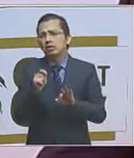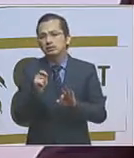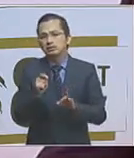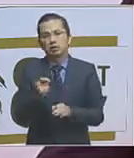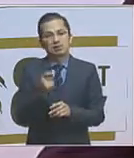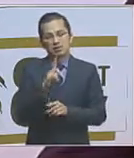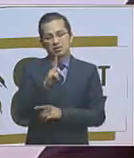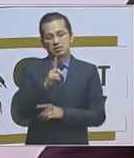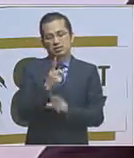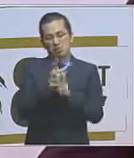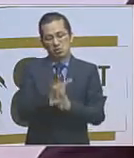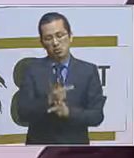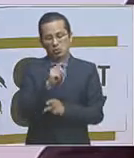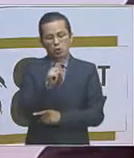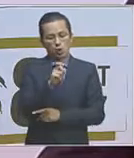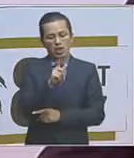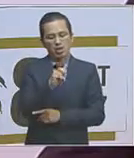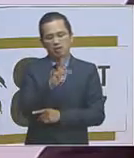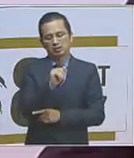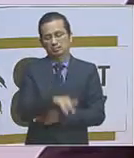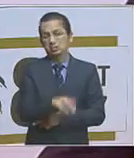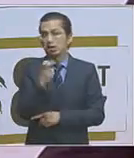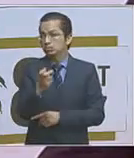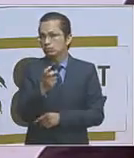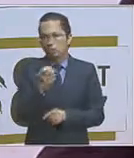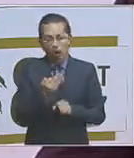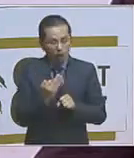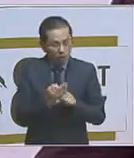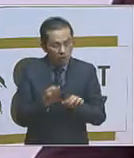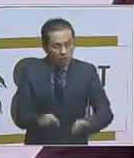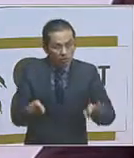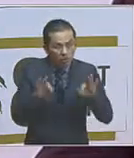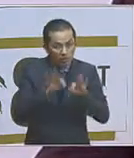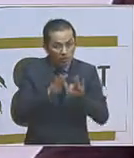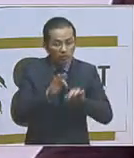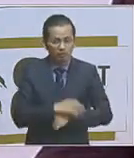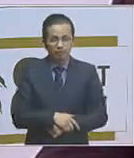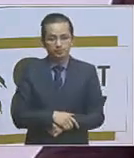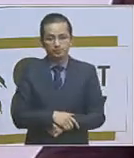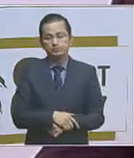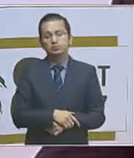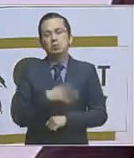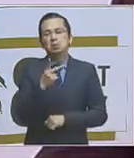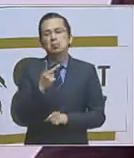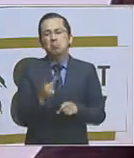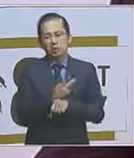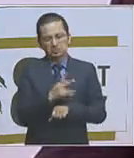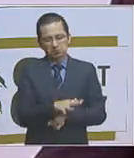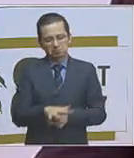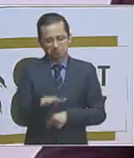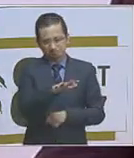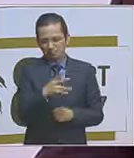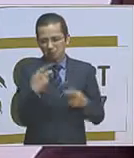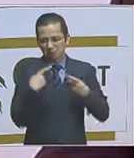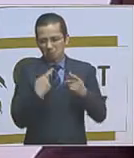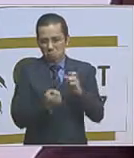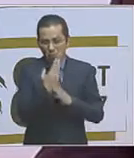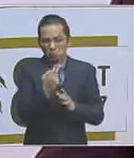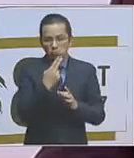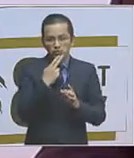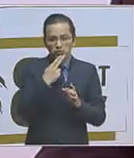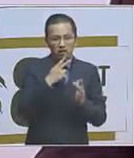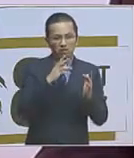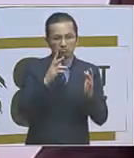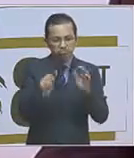ser útil en momentos como estos el peligro es que los usuarios de las nuevas tecnologías tenemos la capacidad de potenciar